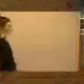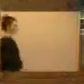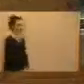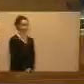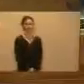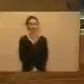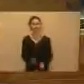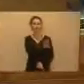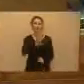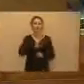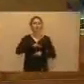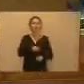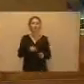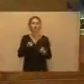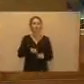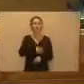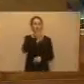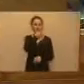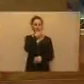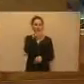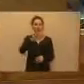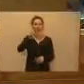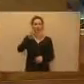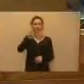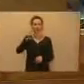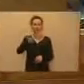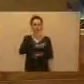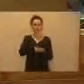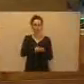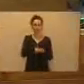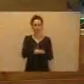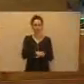Para el turno de réplica tiene la palabra el señor Mari Ripa.